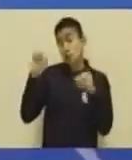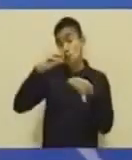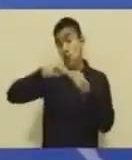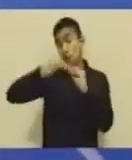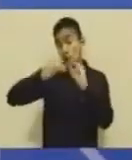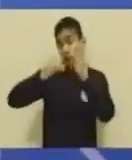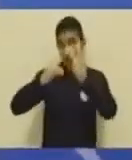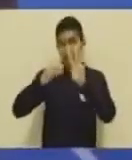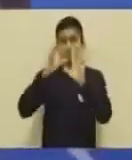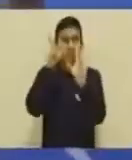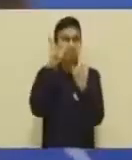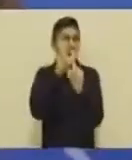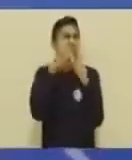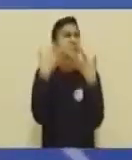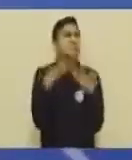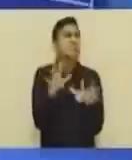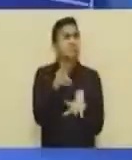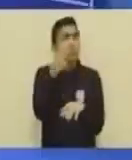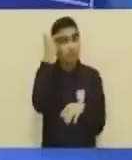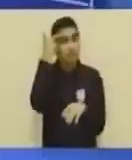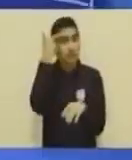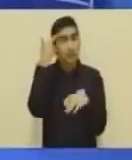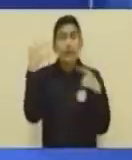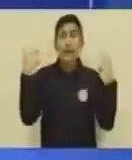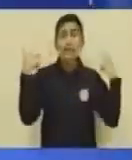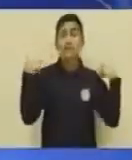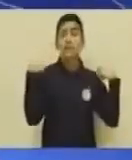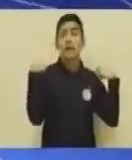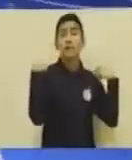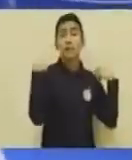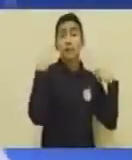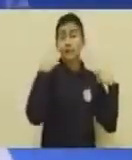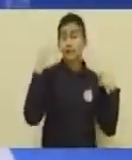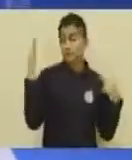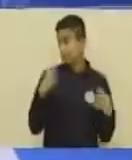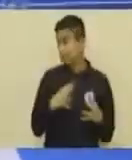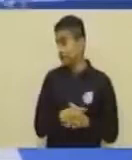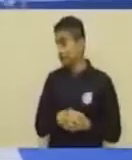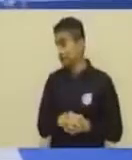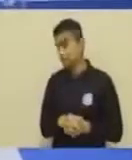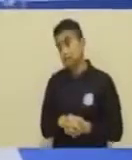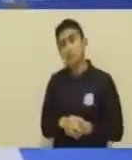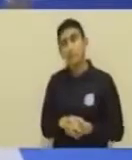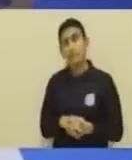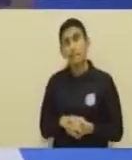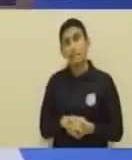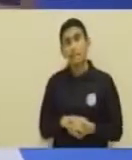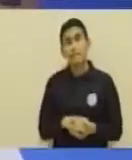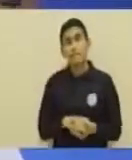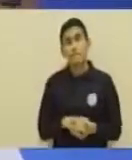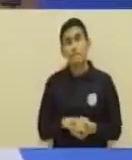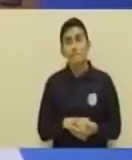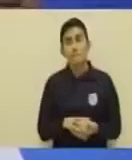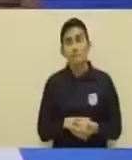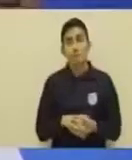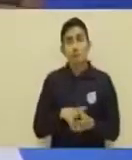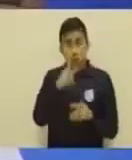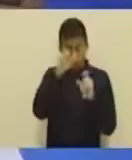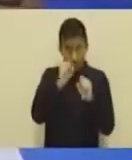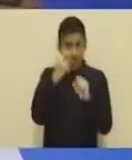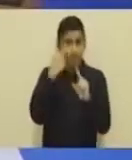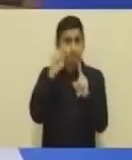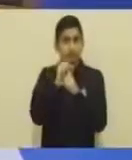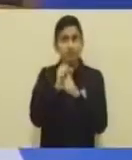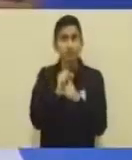ejercicio número 3 está enfocado para la parte posterior de la espalda. Nos colocamos en esta posición, nos auxiliamos de algún